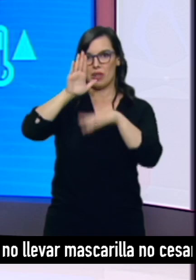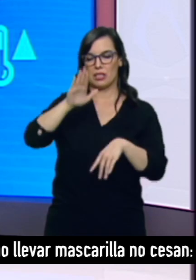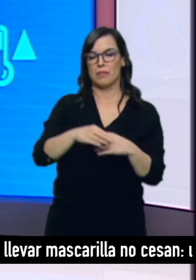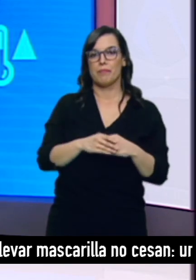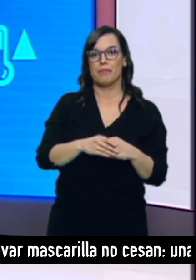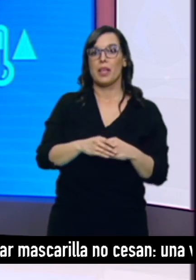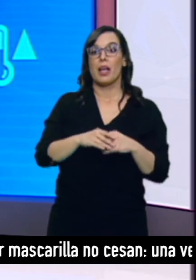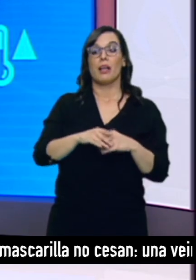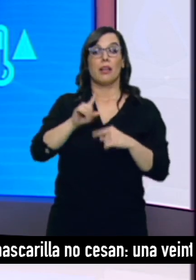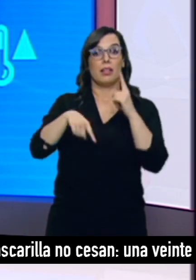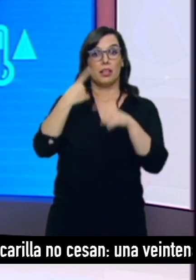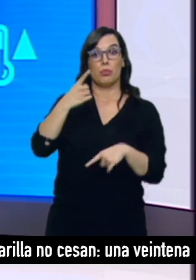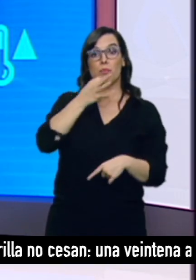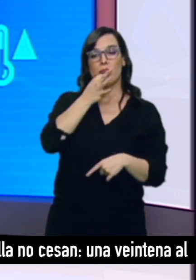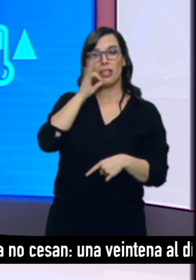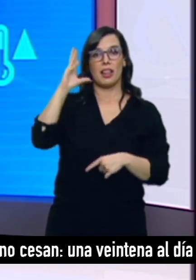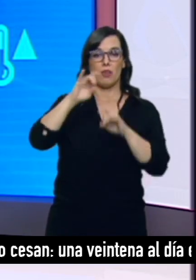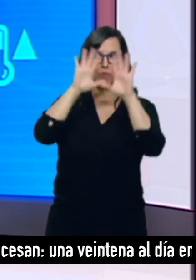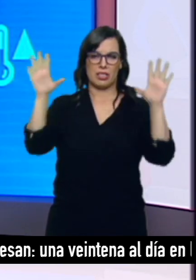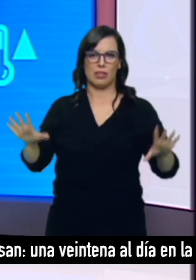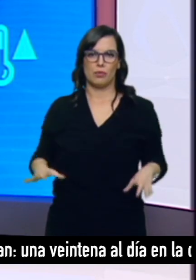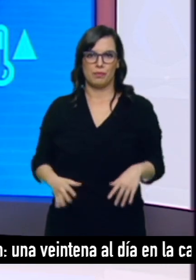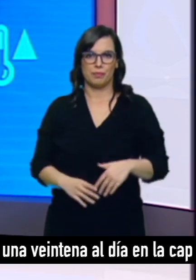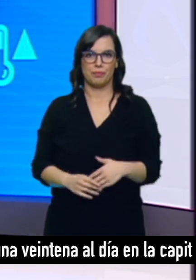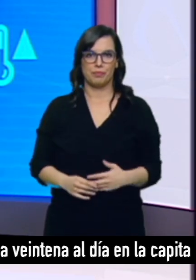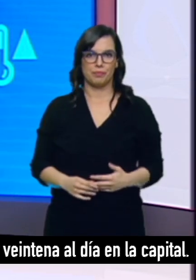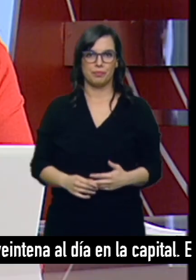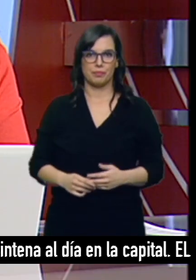se irán despejando durante la segunda mitad del día.